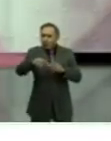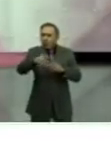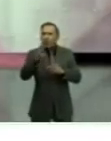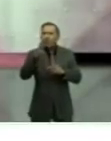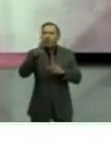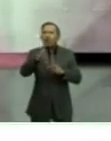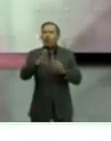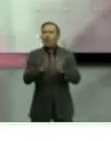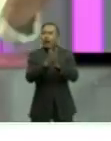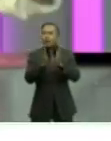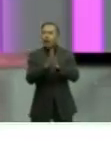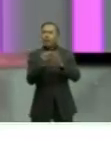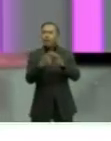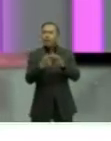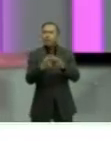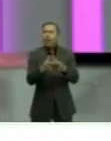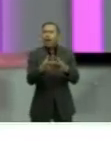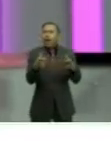democracia.